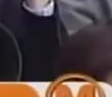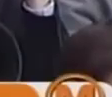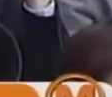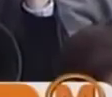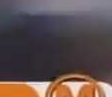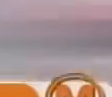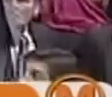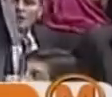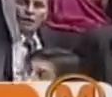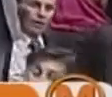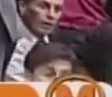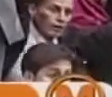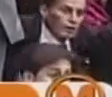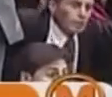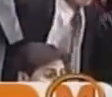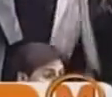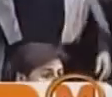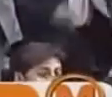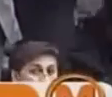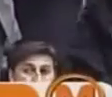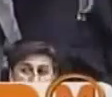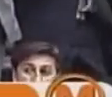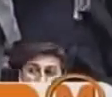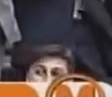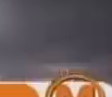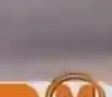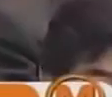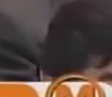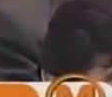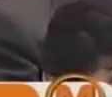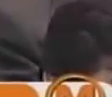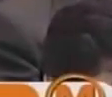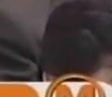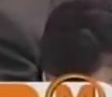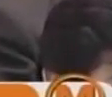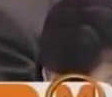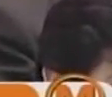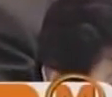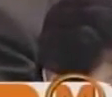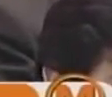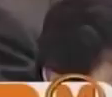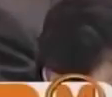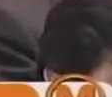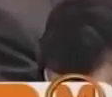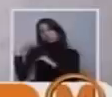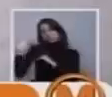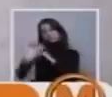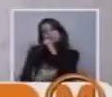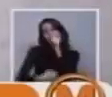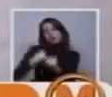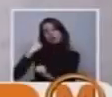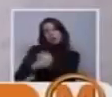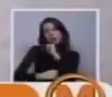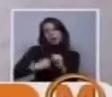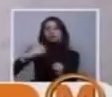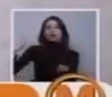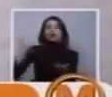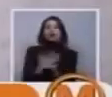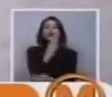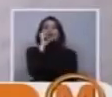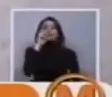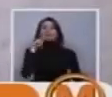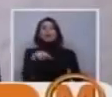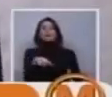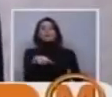recientemente aprobada ley antidiscriminación, como invitado especial el padre de Daniel Zamudio y los dirigentes del móvil. Logramos por